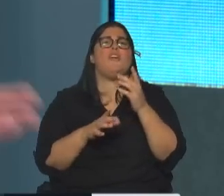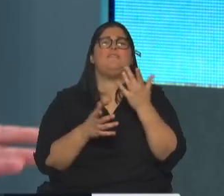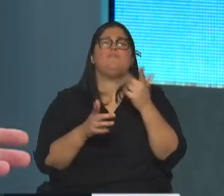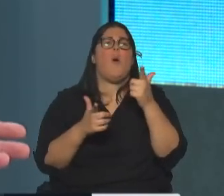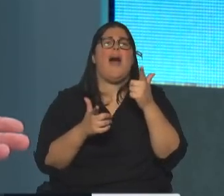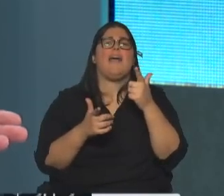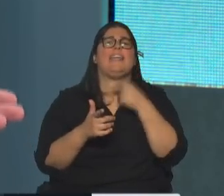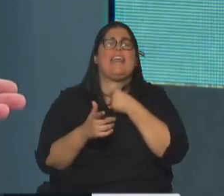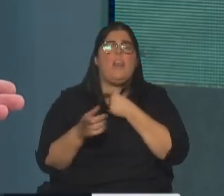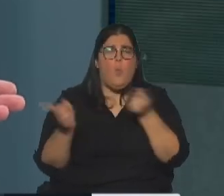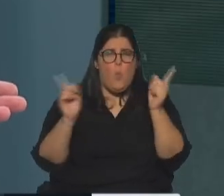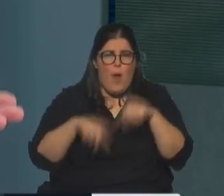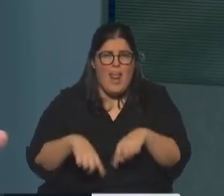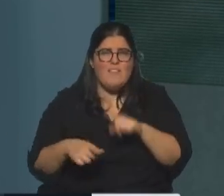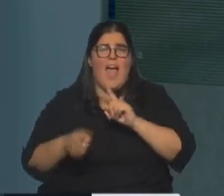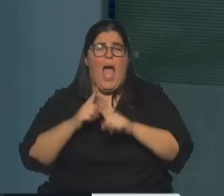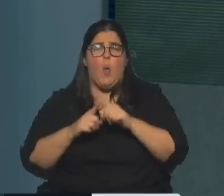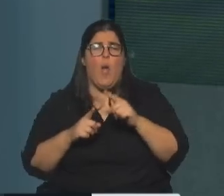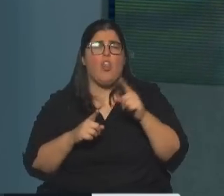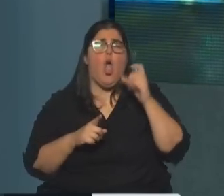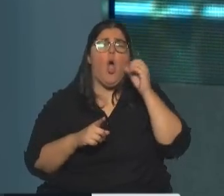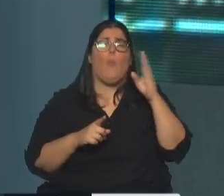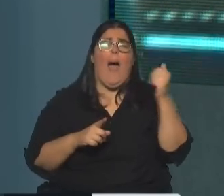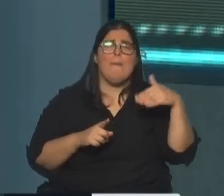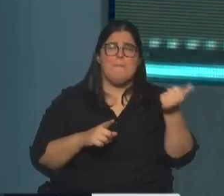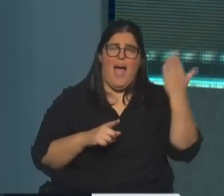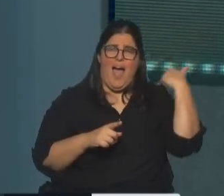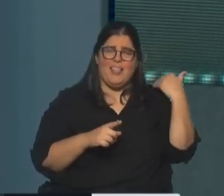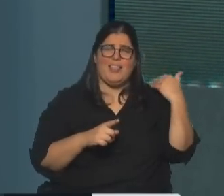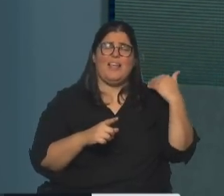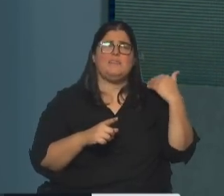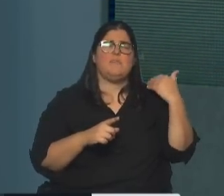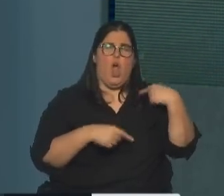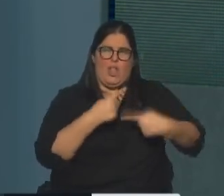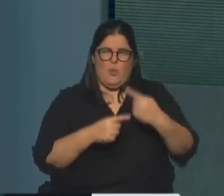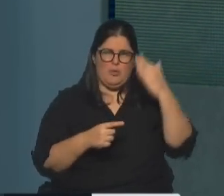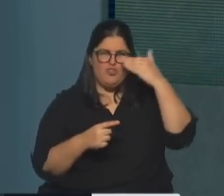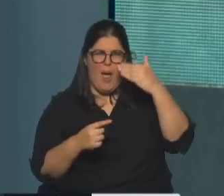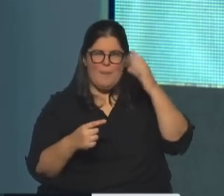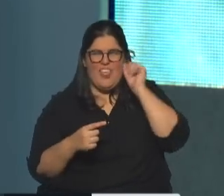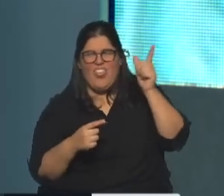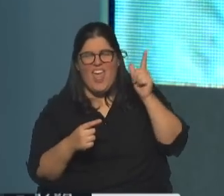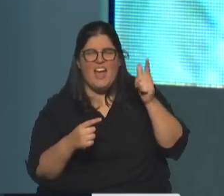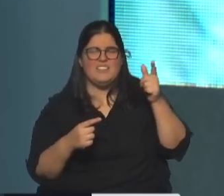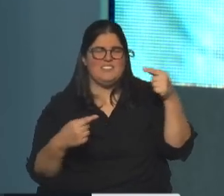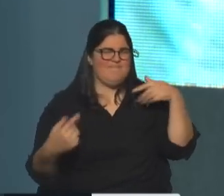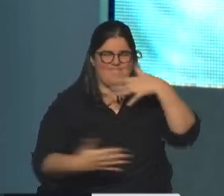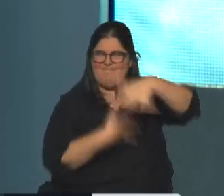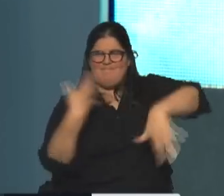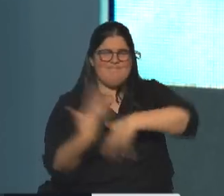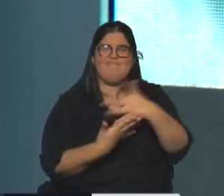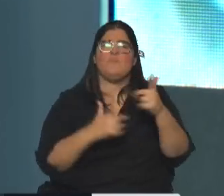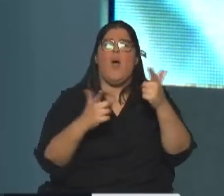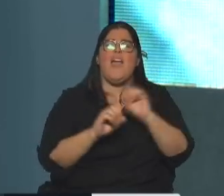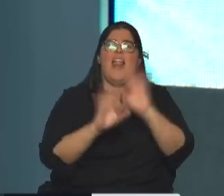lado quiere restaurar el acuerdo de Obama, pero por otro lado continúa con la lógica de Trump. Eso me parece que lo único que hace es mostrar el